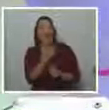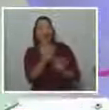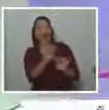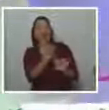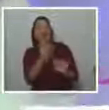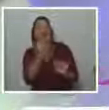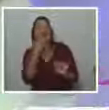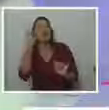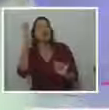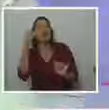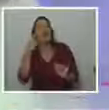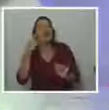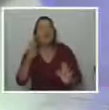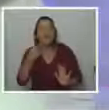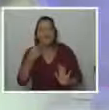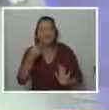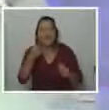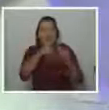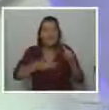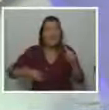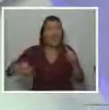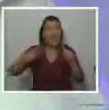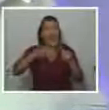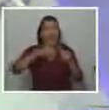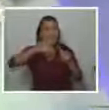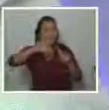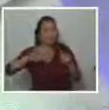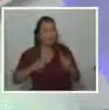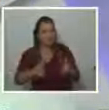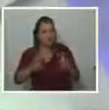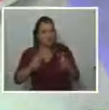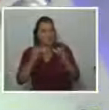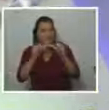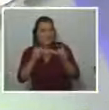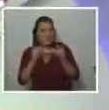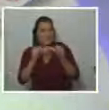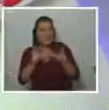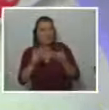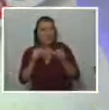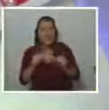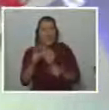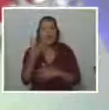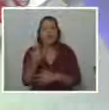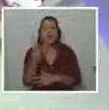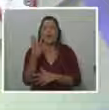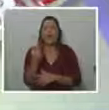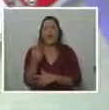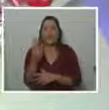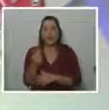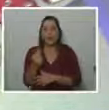Vamos a ver qué dice la rueda de la fortuna, Meli, Meli. Ay, sí, ay, doña Lidia,